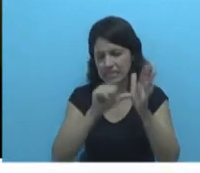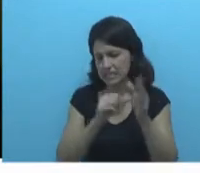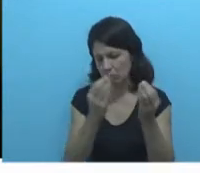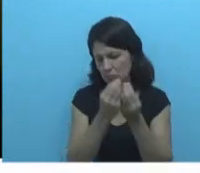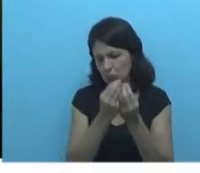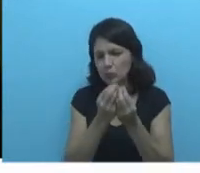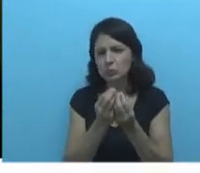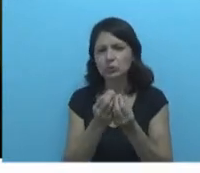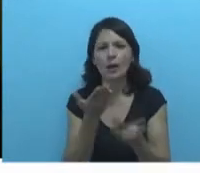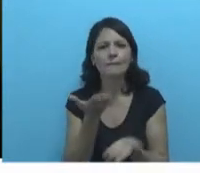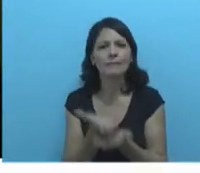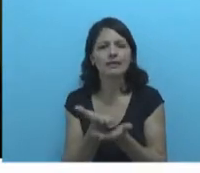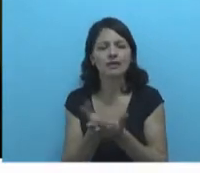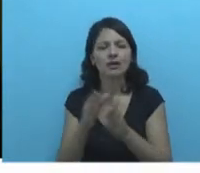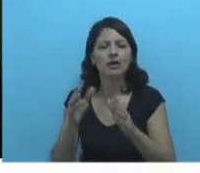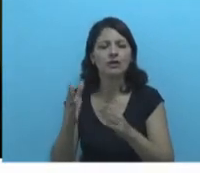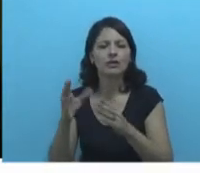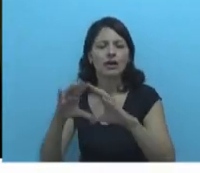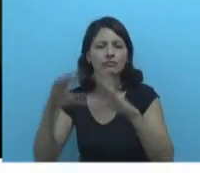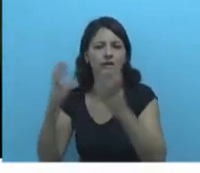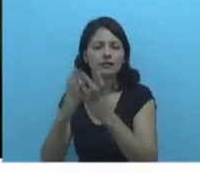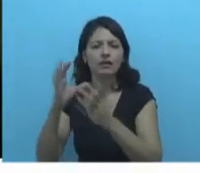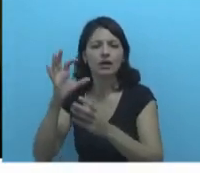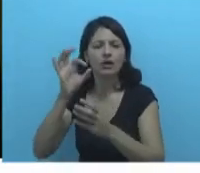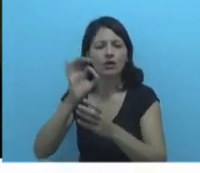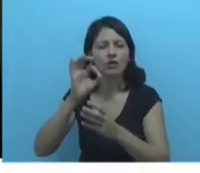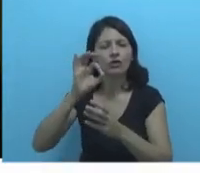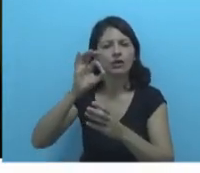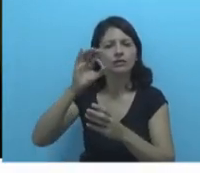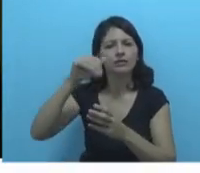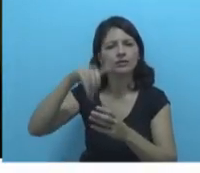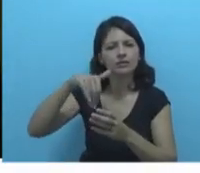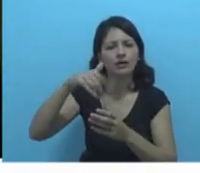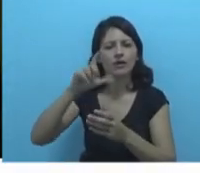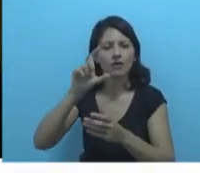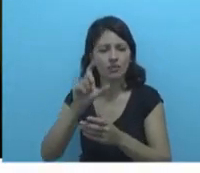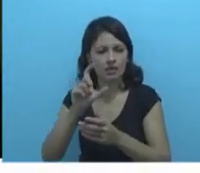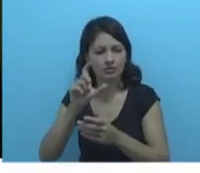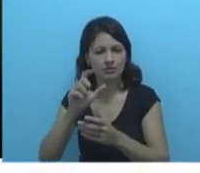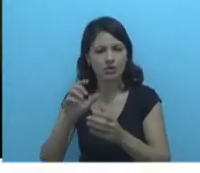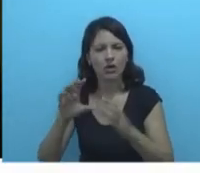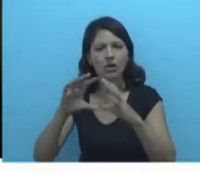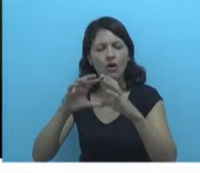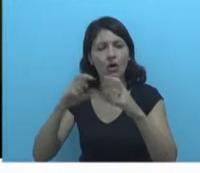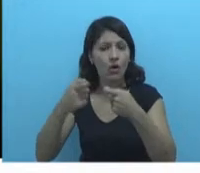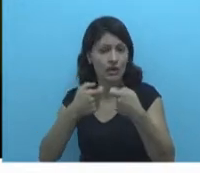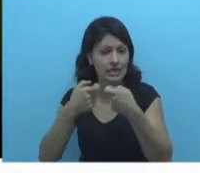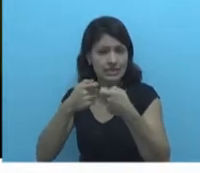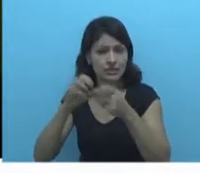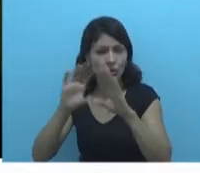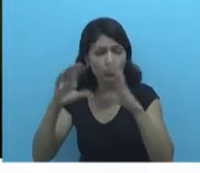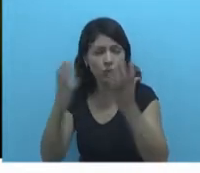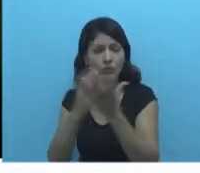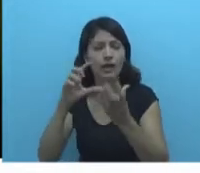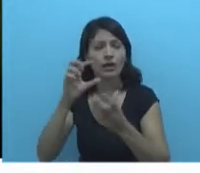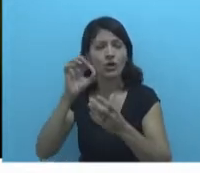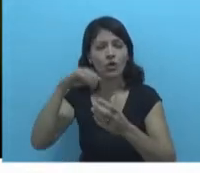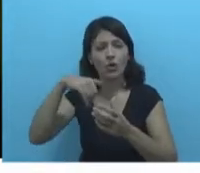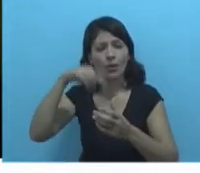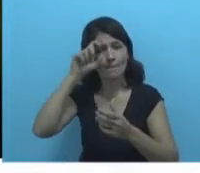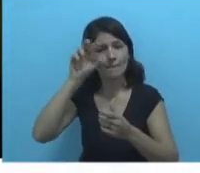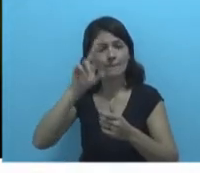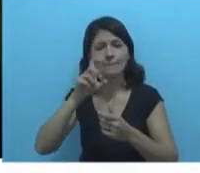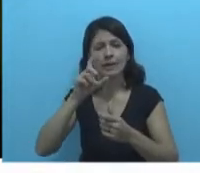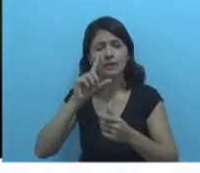planteado esto ante la Organización Mundial de Comercio. ¿Y por qué digo que hay que hacerlo urgentemente? Porque si bien se